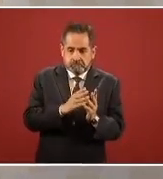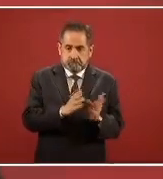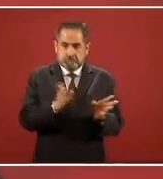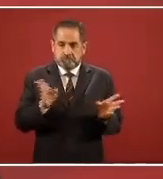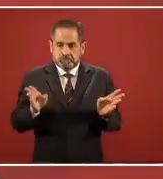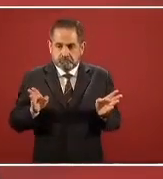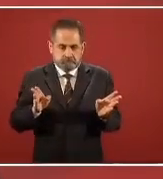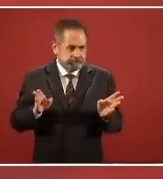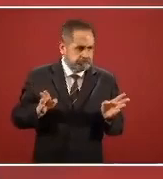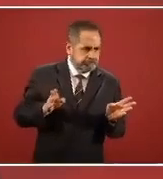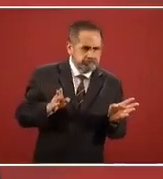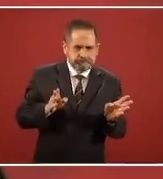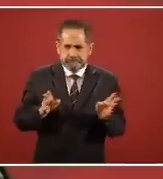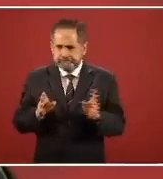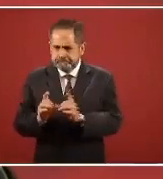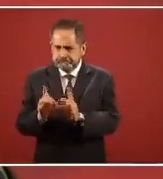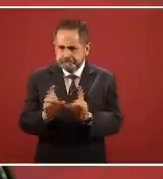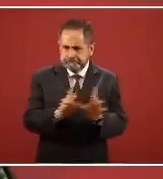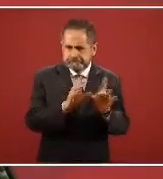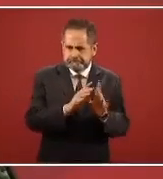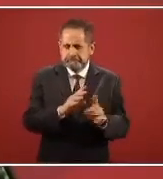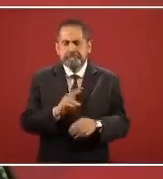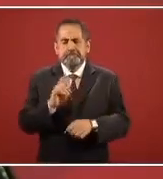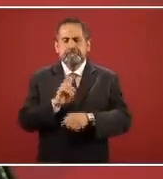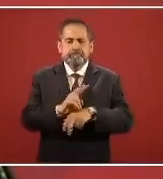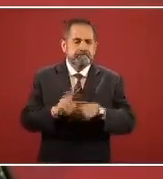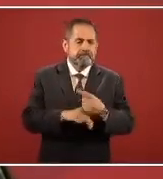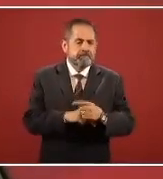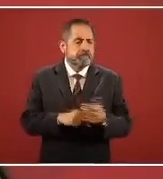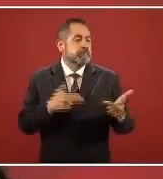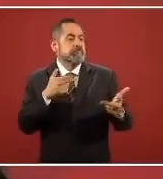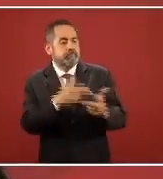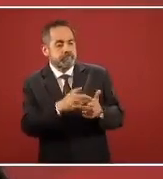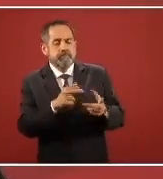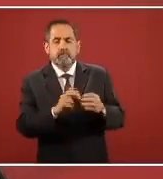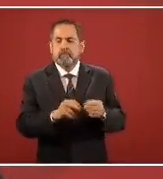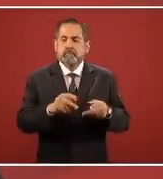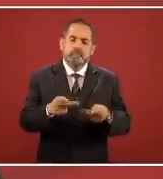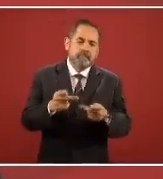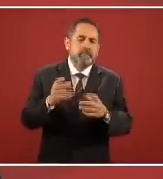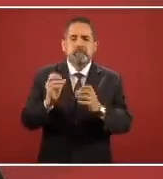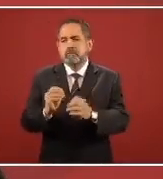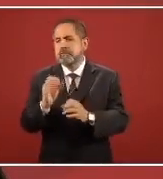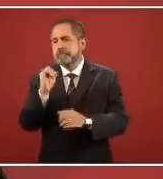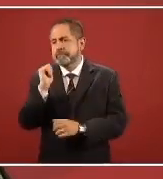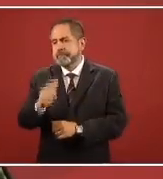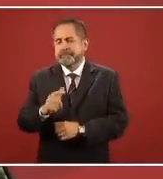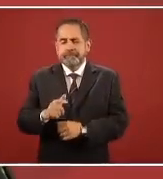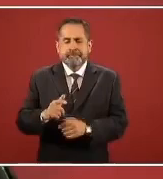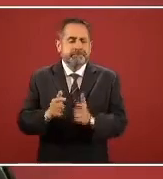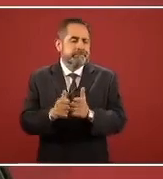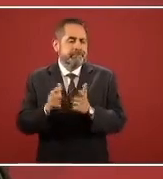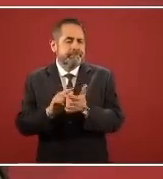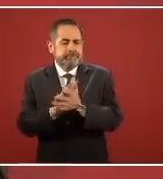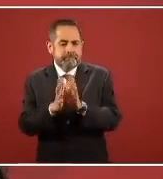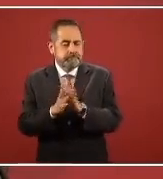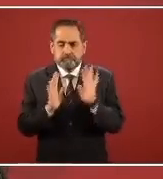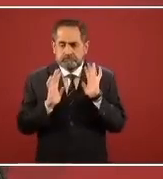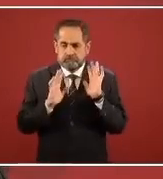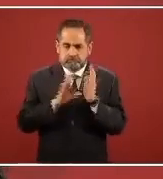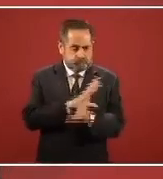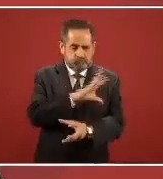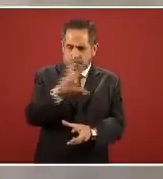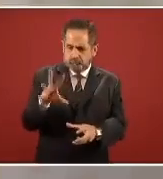como lo que se plantea por homicidio de tal o la presencia de tal grupo, sino el análisis